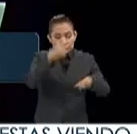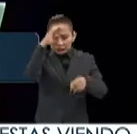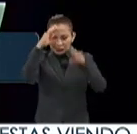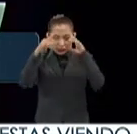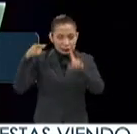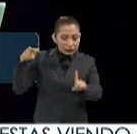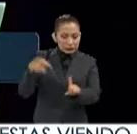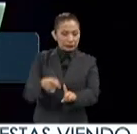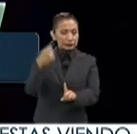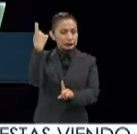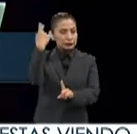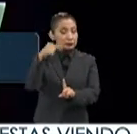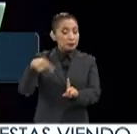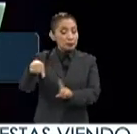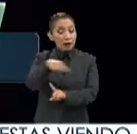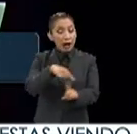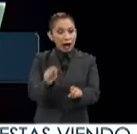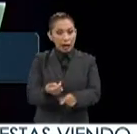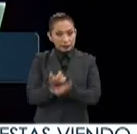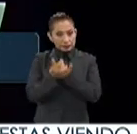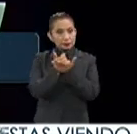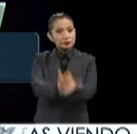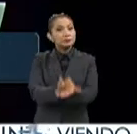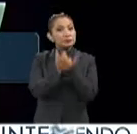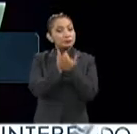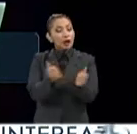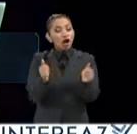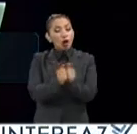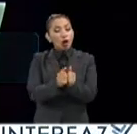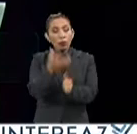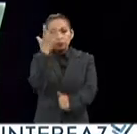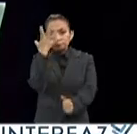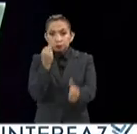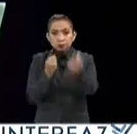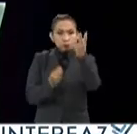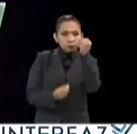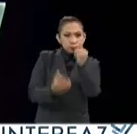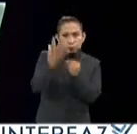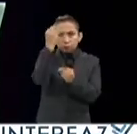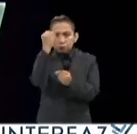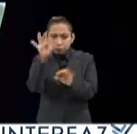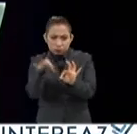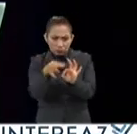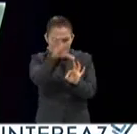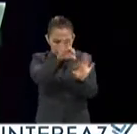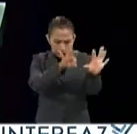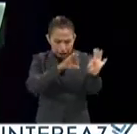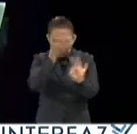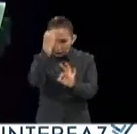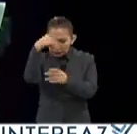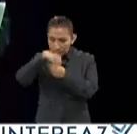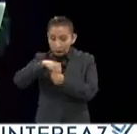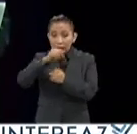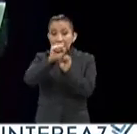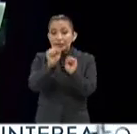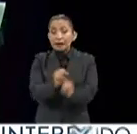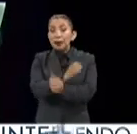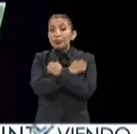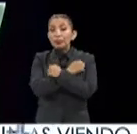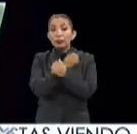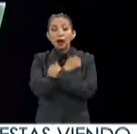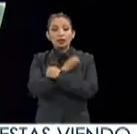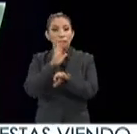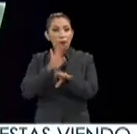pensado precisamente para favorecer, mediante la adquisición de los aprendizajes clave, la integración de un sistema